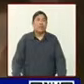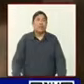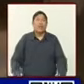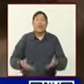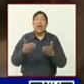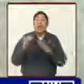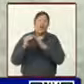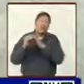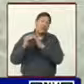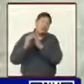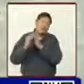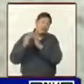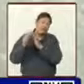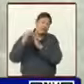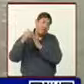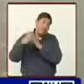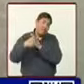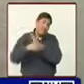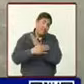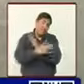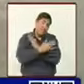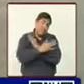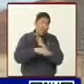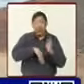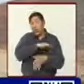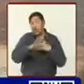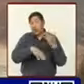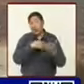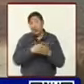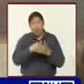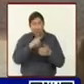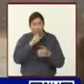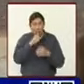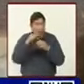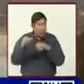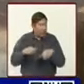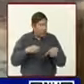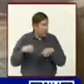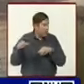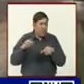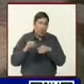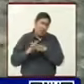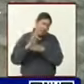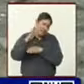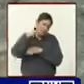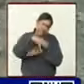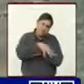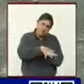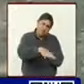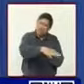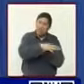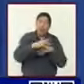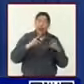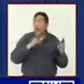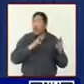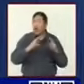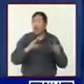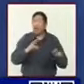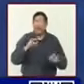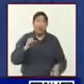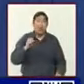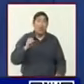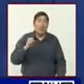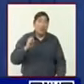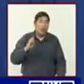Existen filtraciones de agua, que el rebalse de toda esta agua se conduciría hacia el afluente del río Seque.